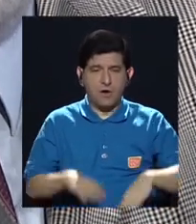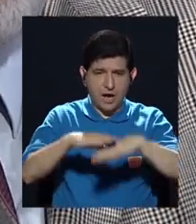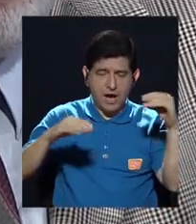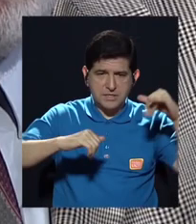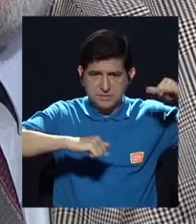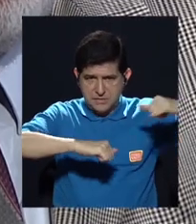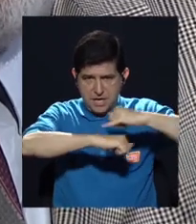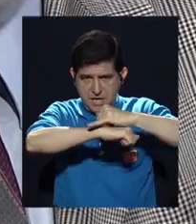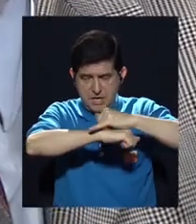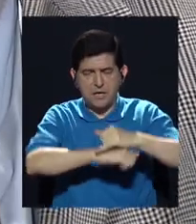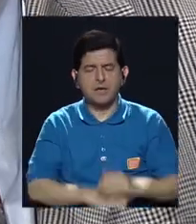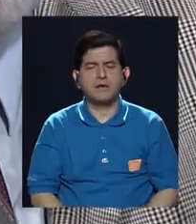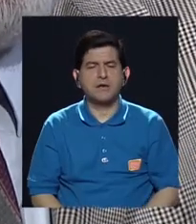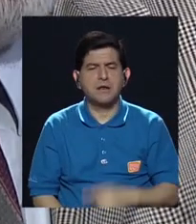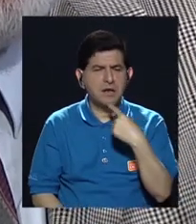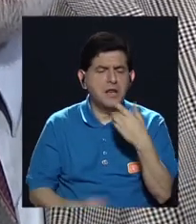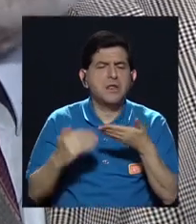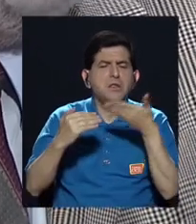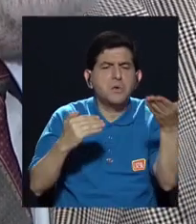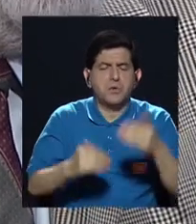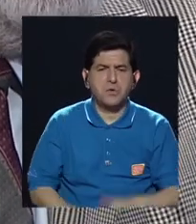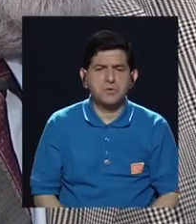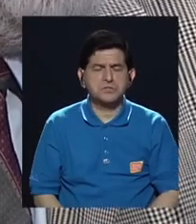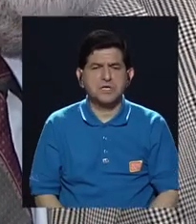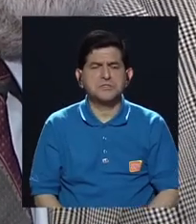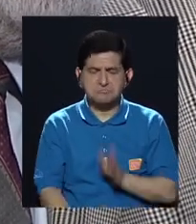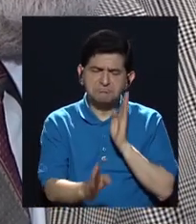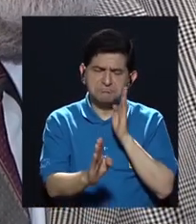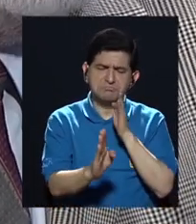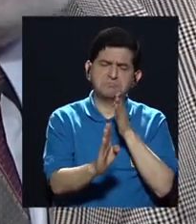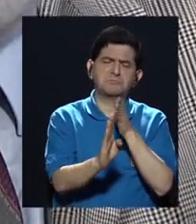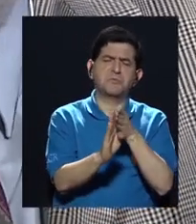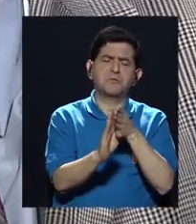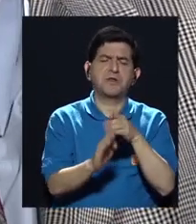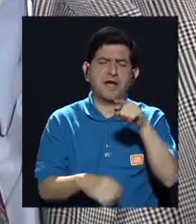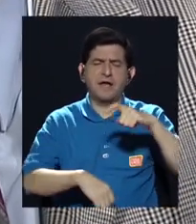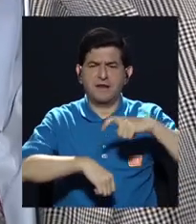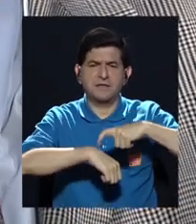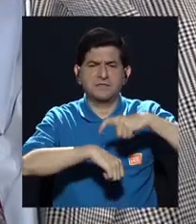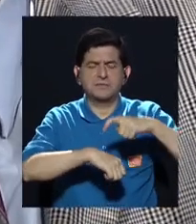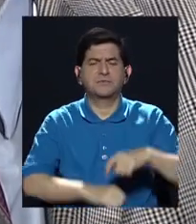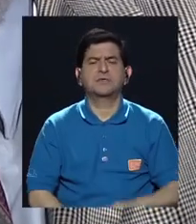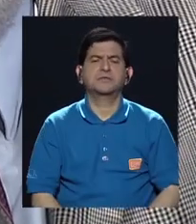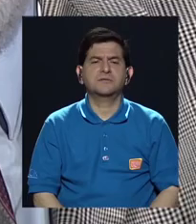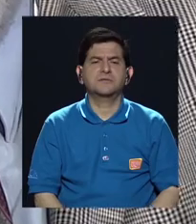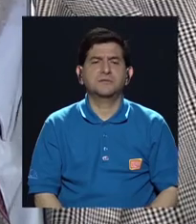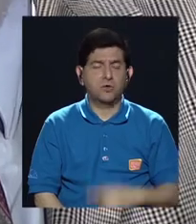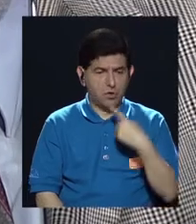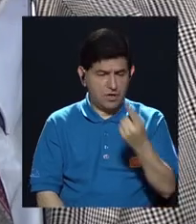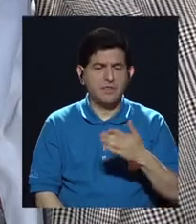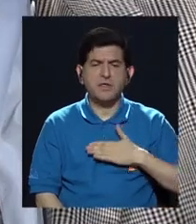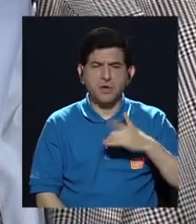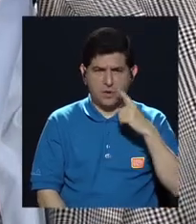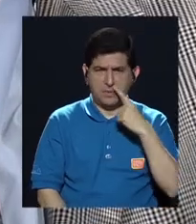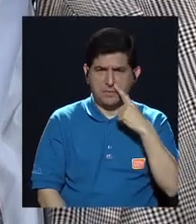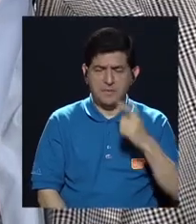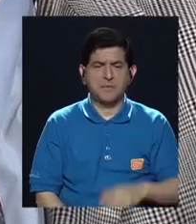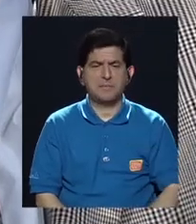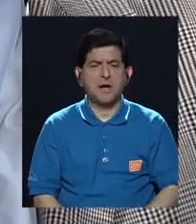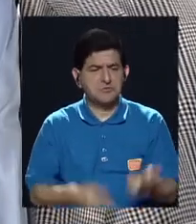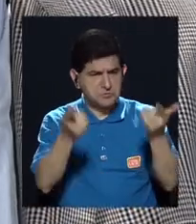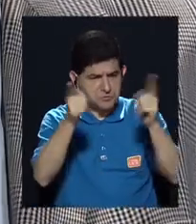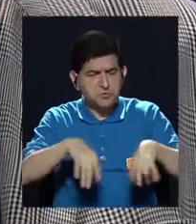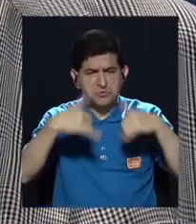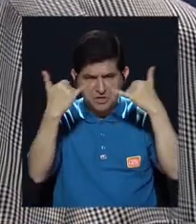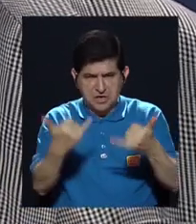avión, le contó algunas cosas y fue leal en ese sentido, porque le contó a mi padre pues, lo que